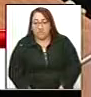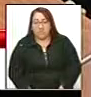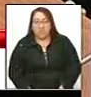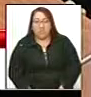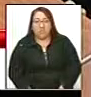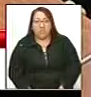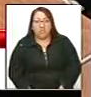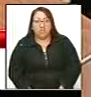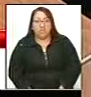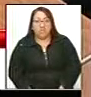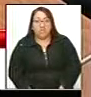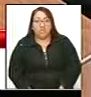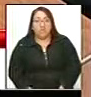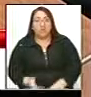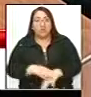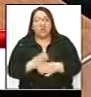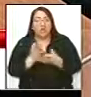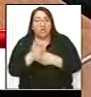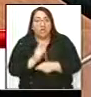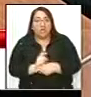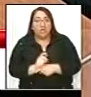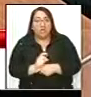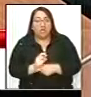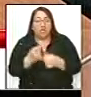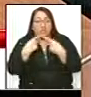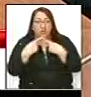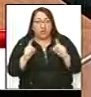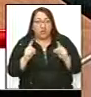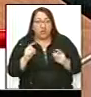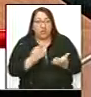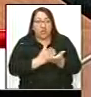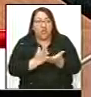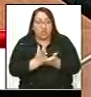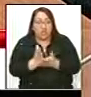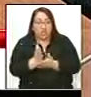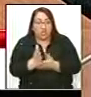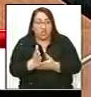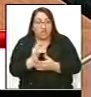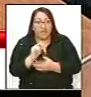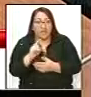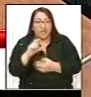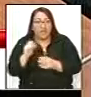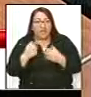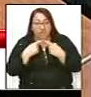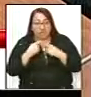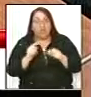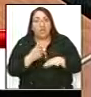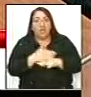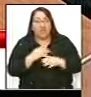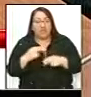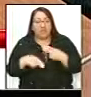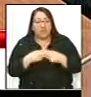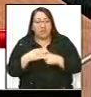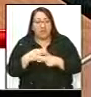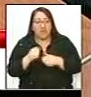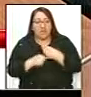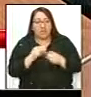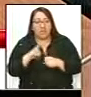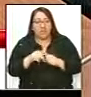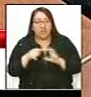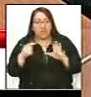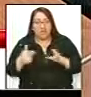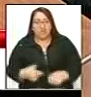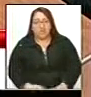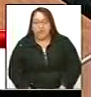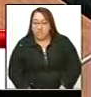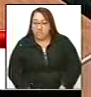educación y difusión y orientación. En ese sentido, el Indecopi programó charlas de difusión efectuadas a nivel nacional en el año